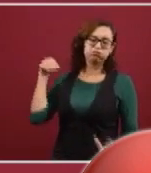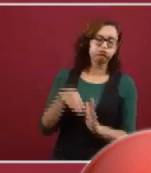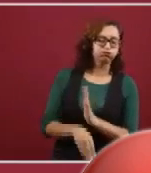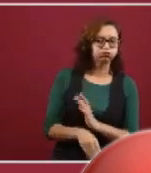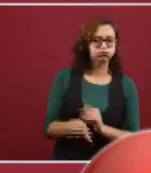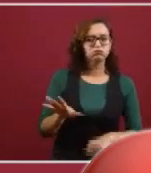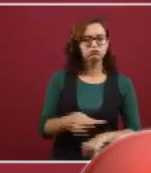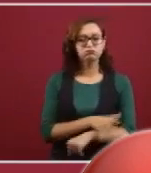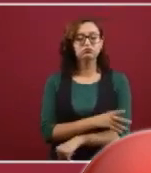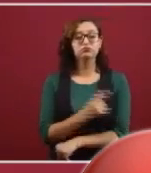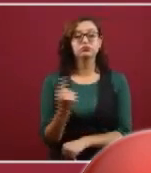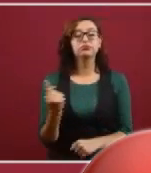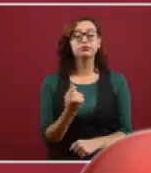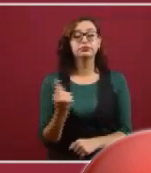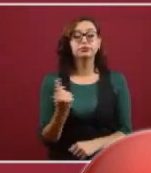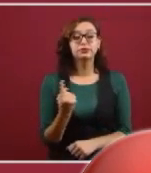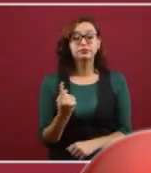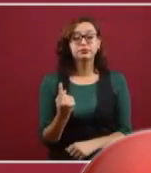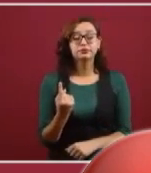porque